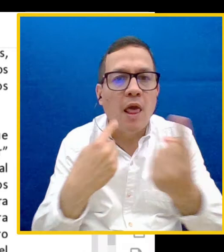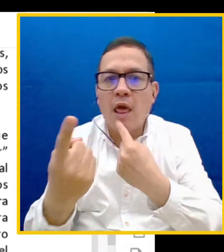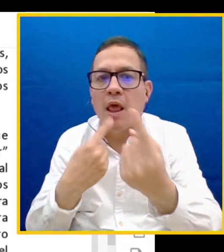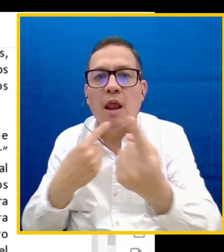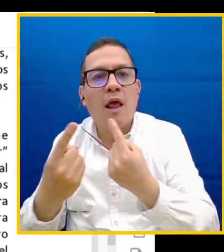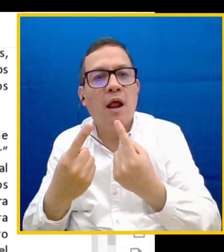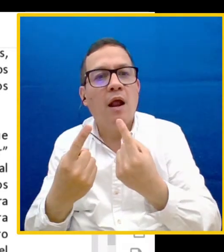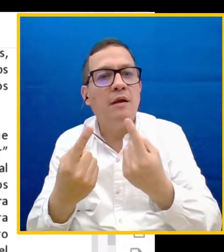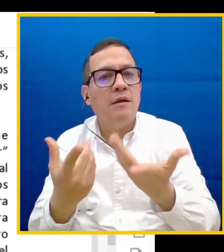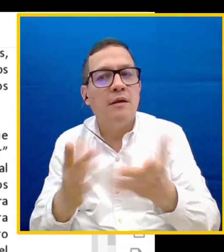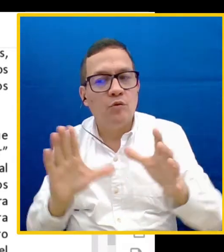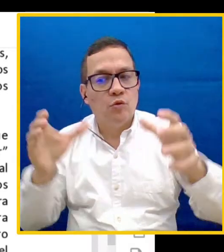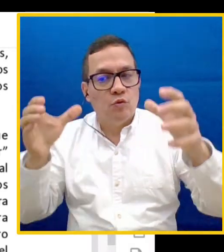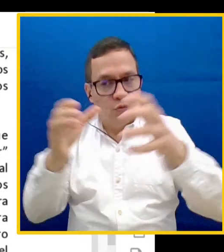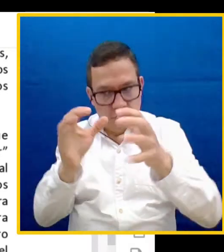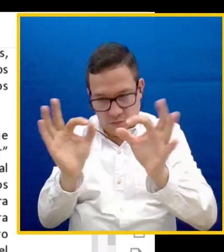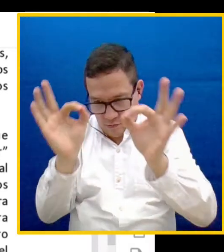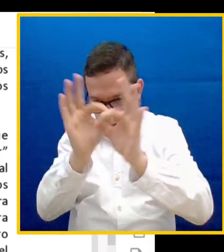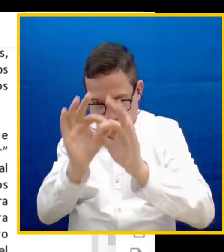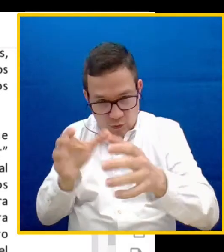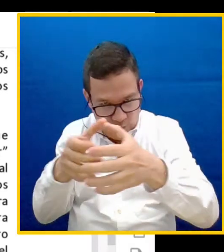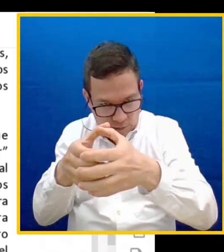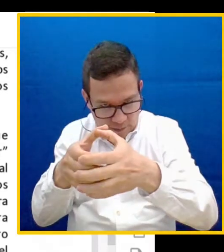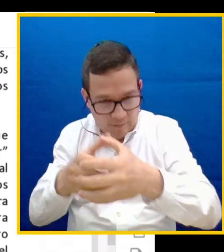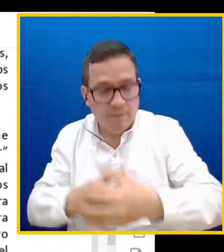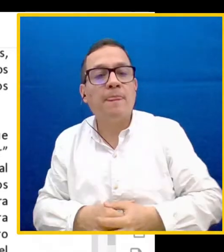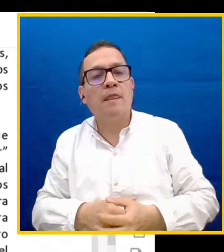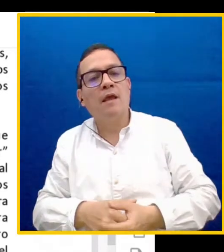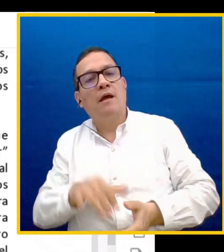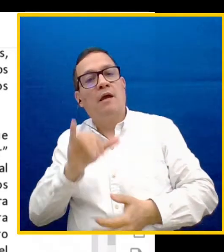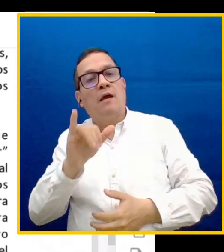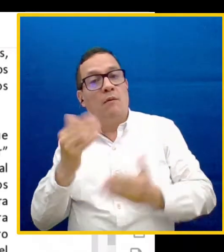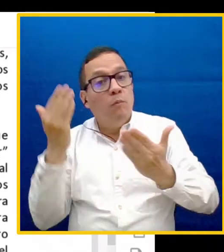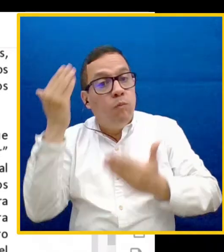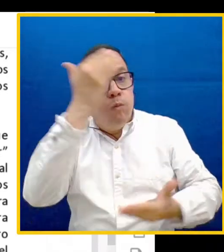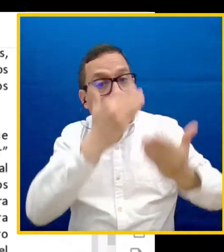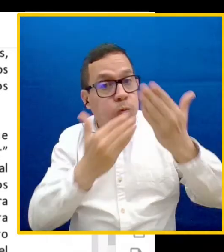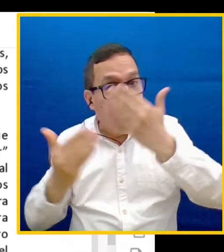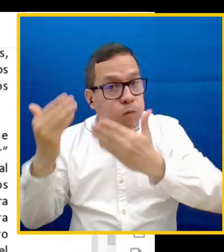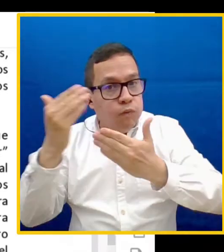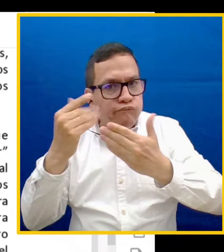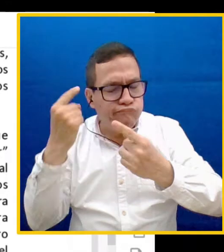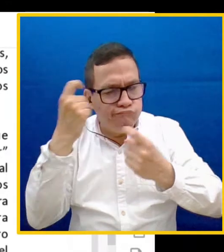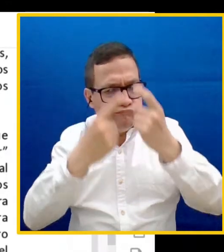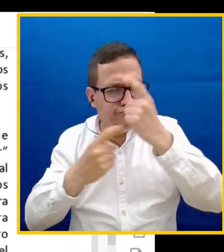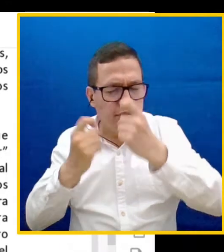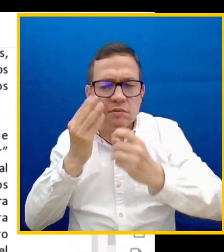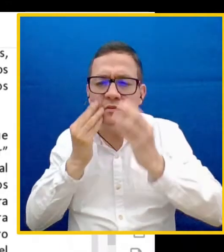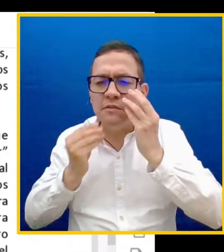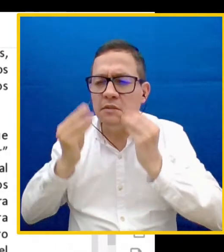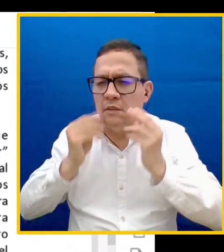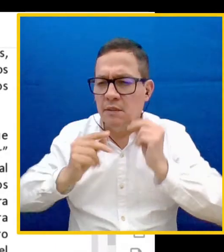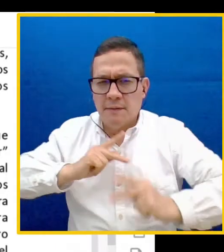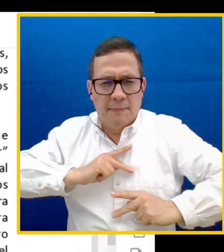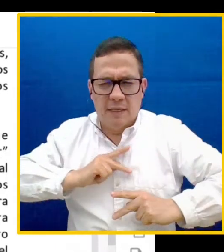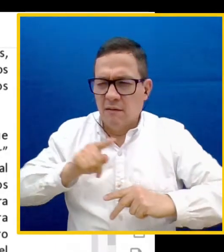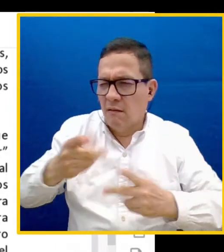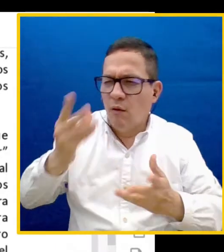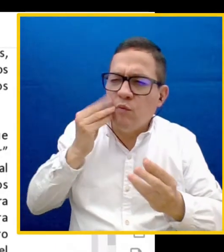conocida como focus group, la evaluación y análisis de experiencias